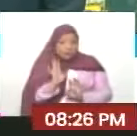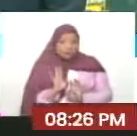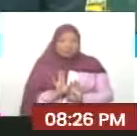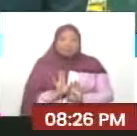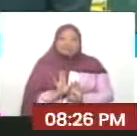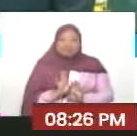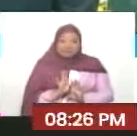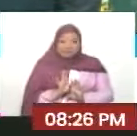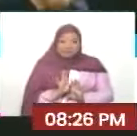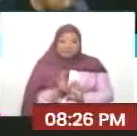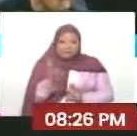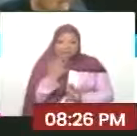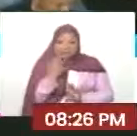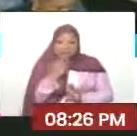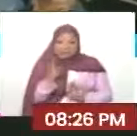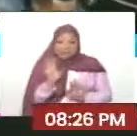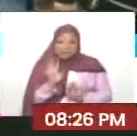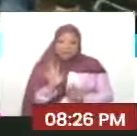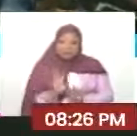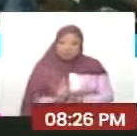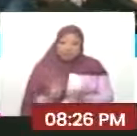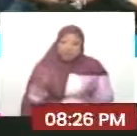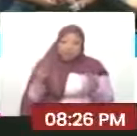De sus narices.